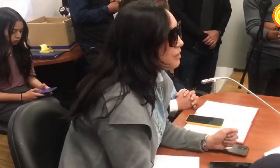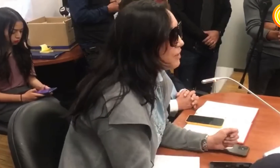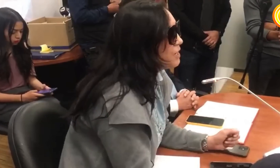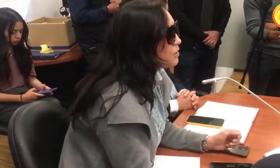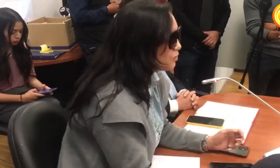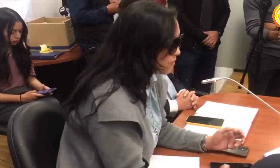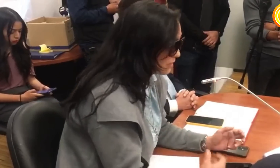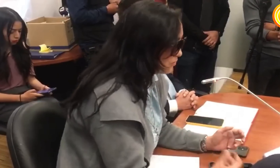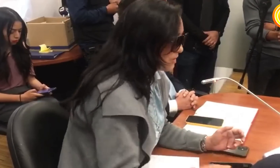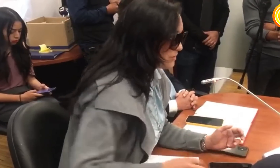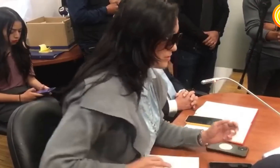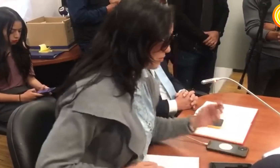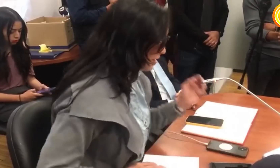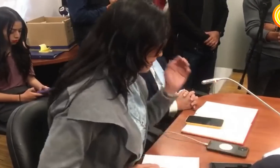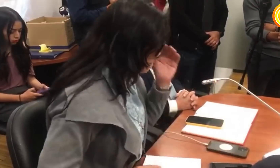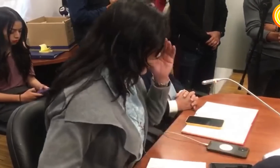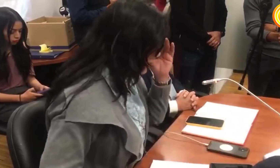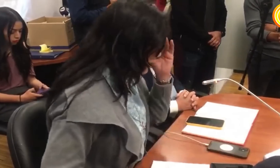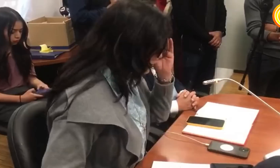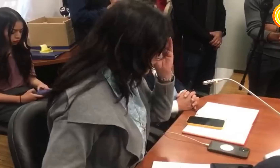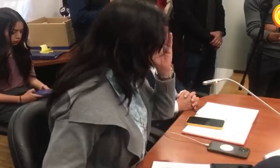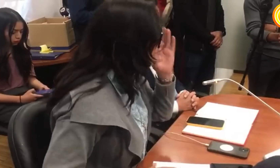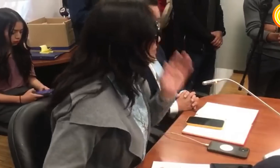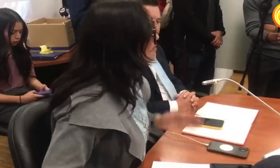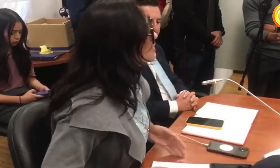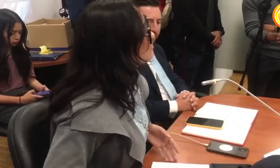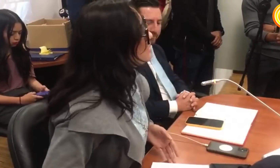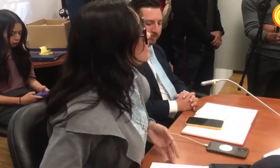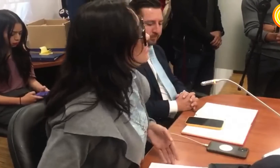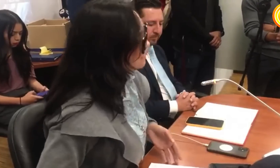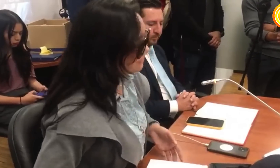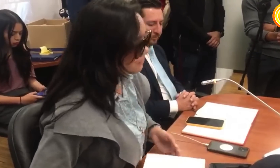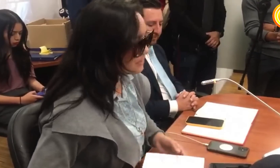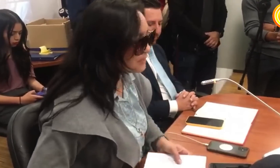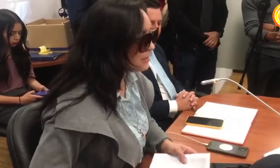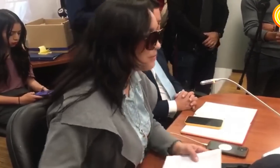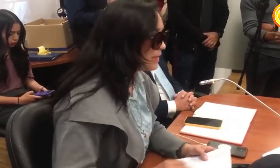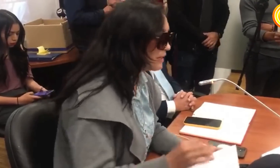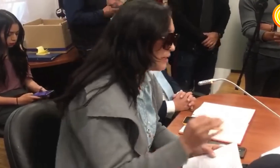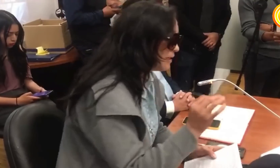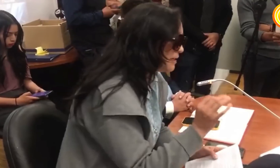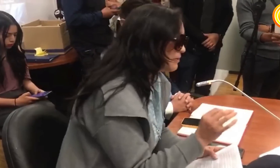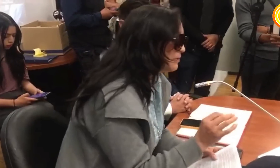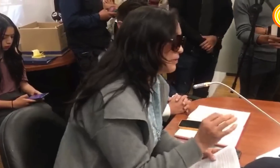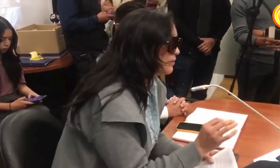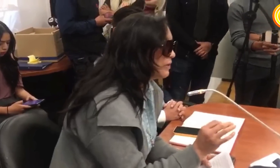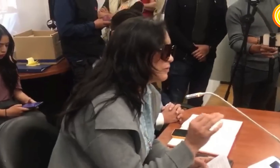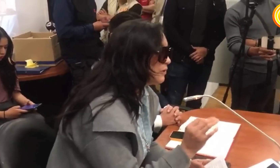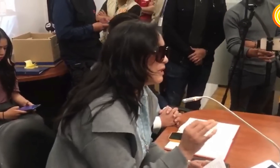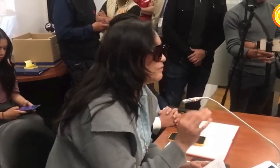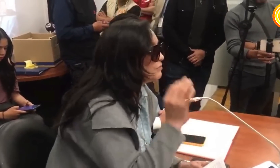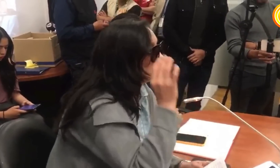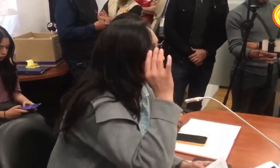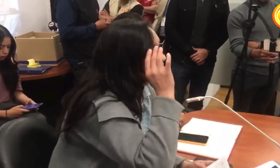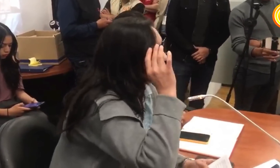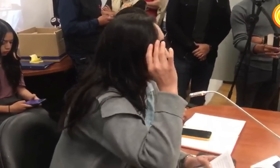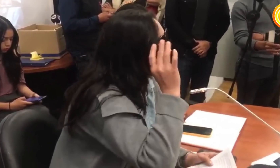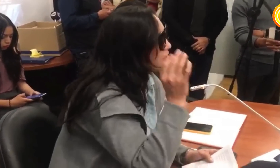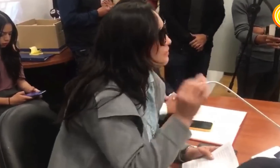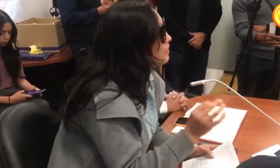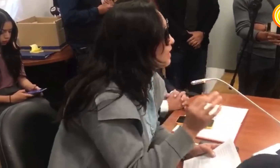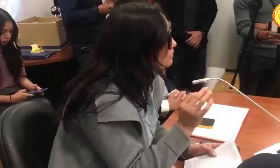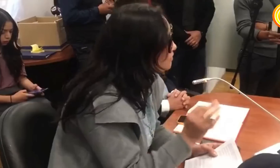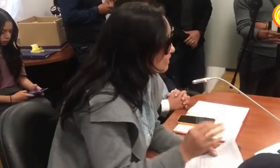de la prueba como la sustanciación de la misma. Y solamente permítame, señor presidente, para que quede claro, de toda la información